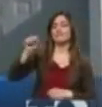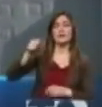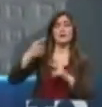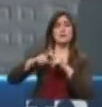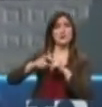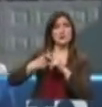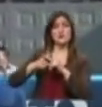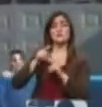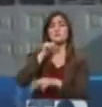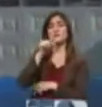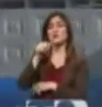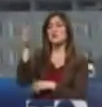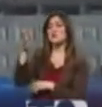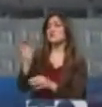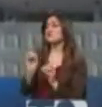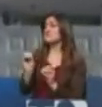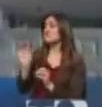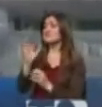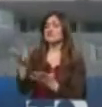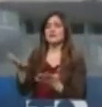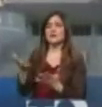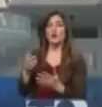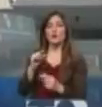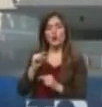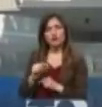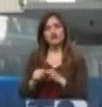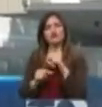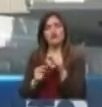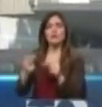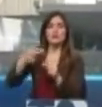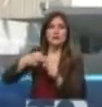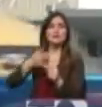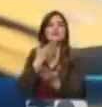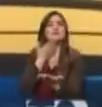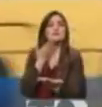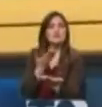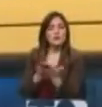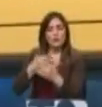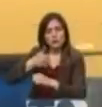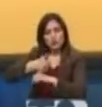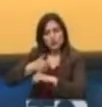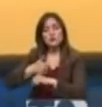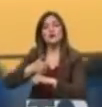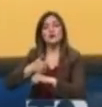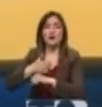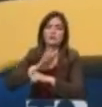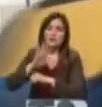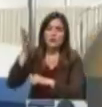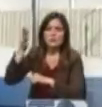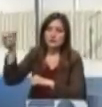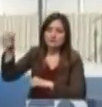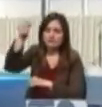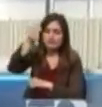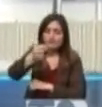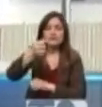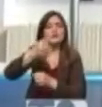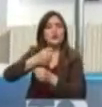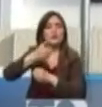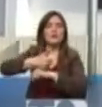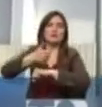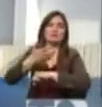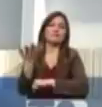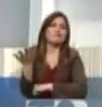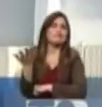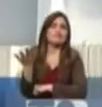periodo había faltantes de profesores. Han ido llegando poco a poco, se le agradece mucho a las autoridades del colegio por todo lo que han hecho, pero